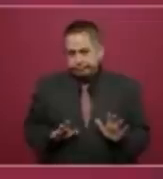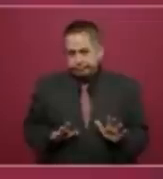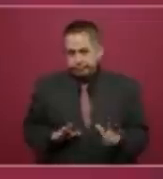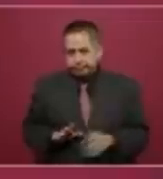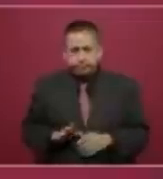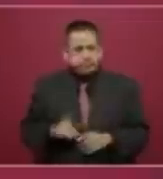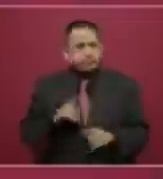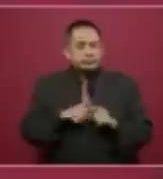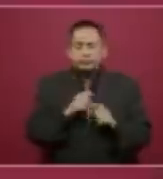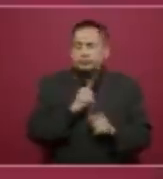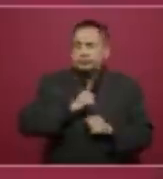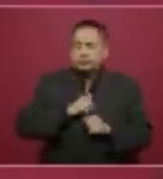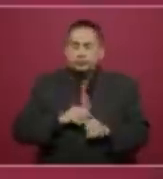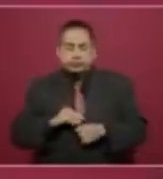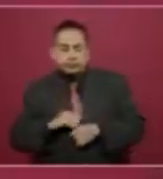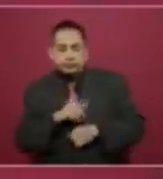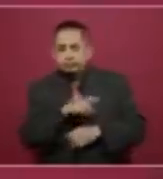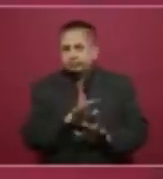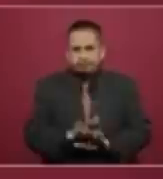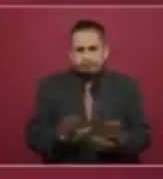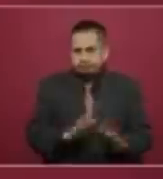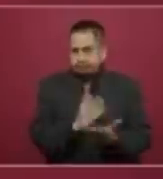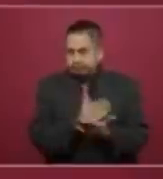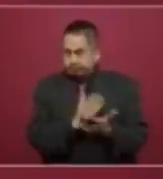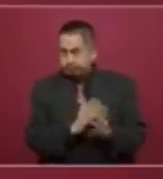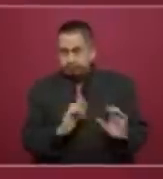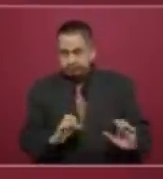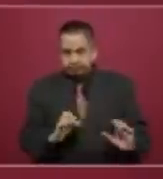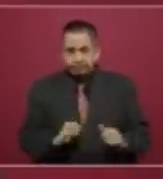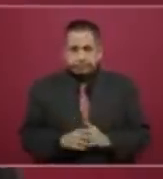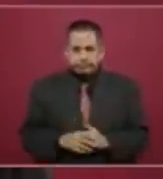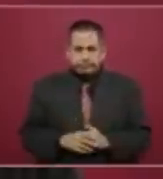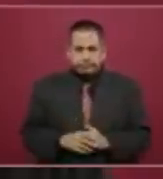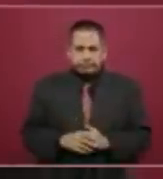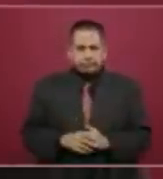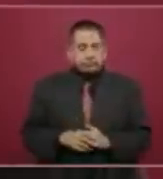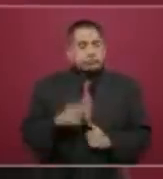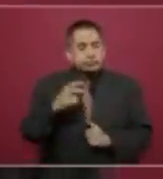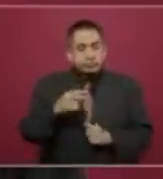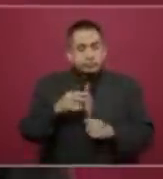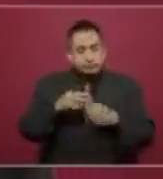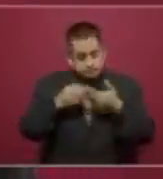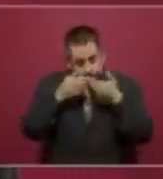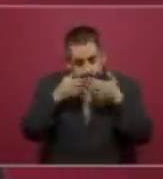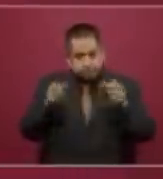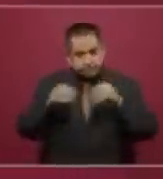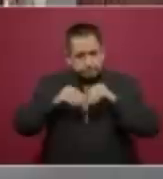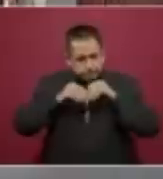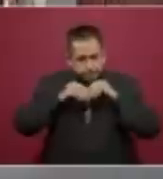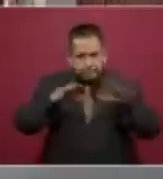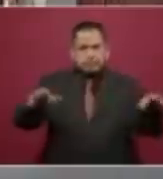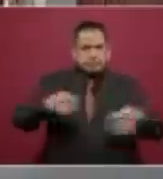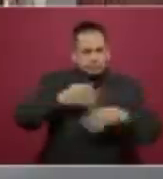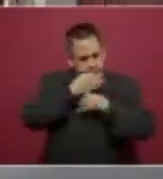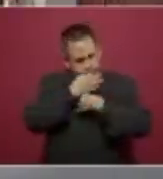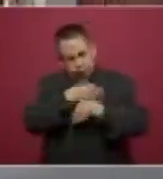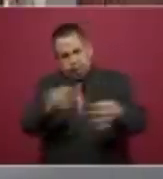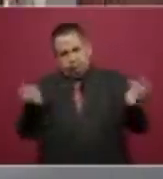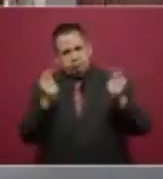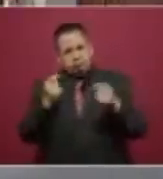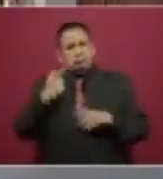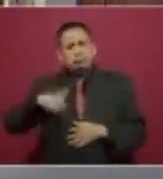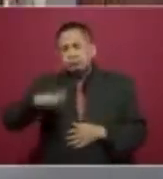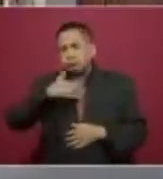existiera influyentismo. Pero ya el ventilar estas cosas ayuda a que todos